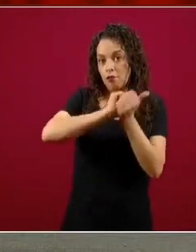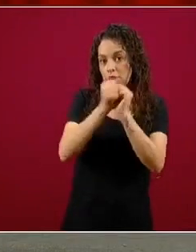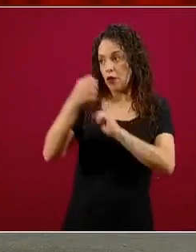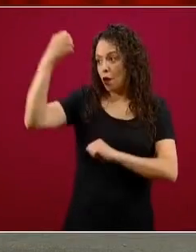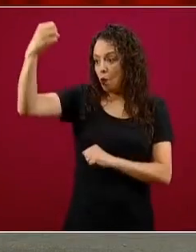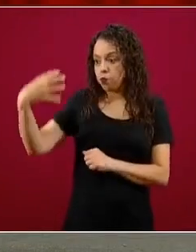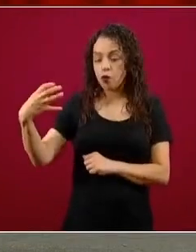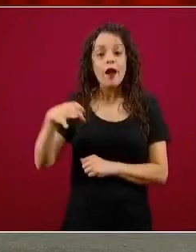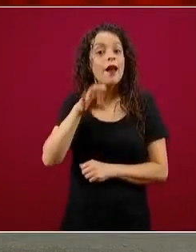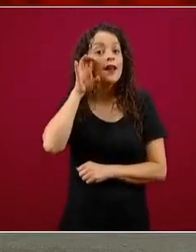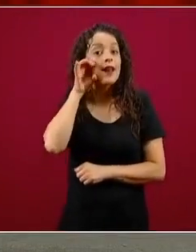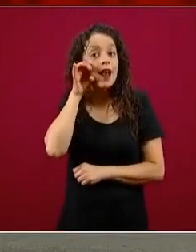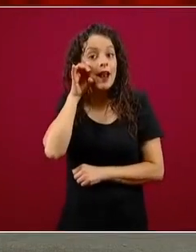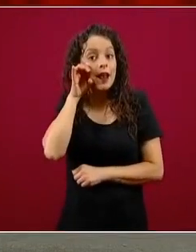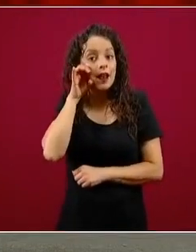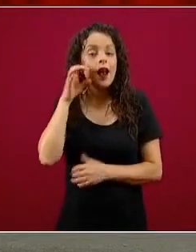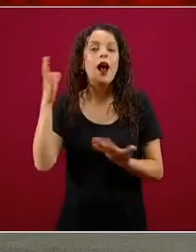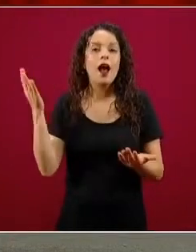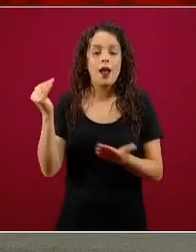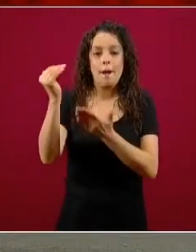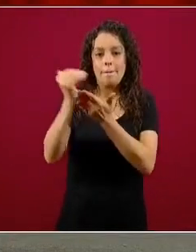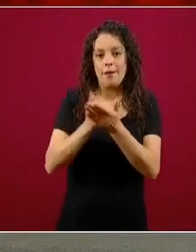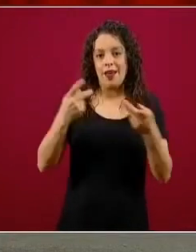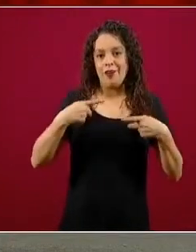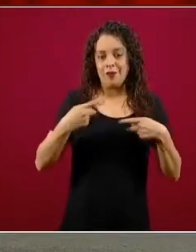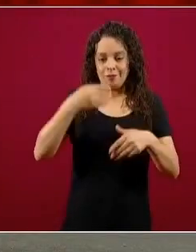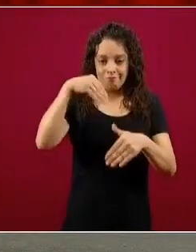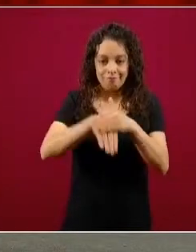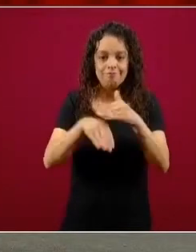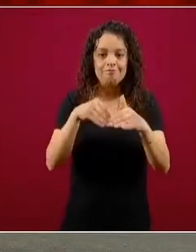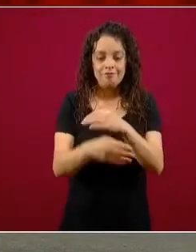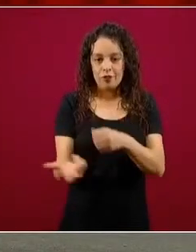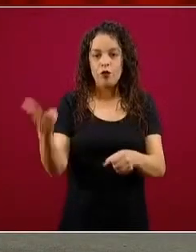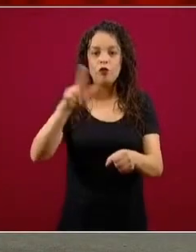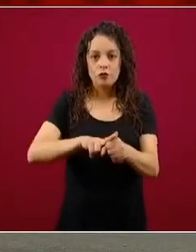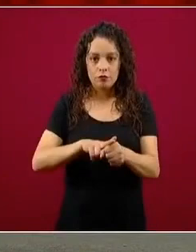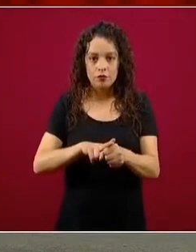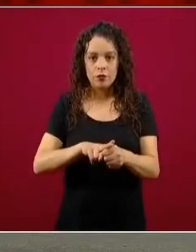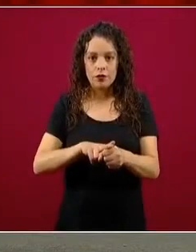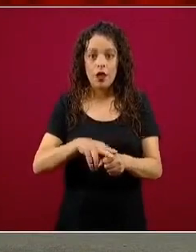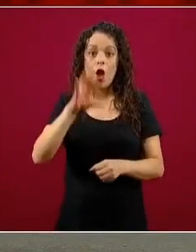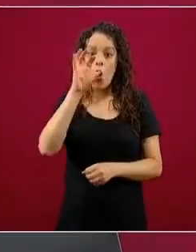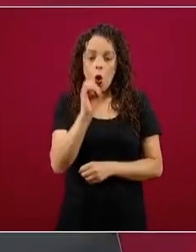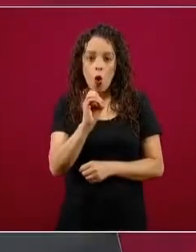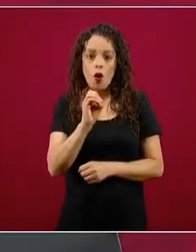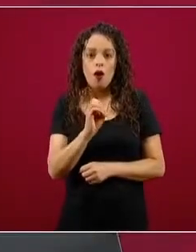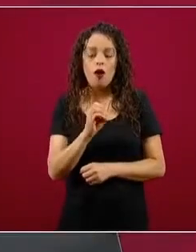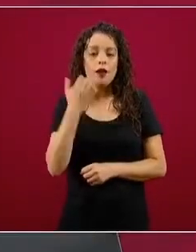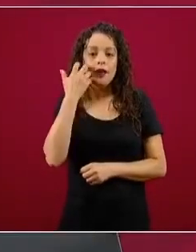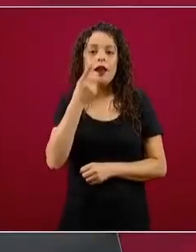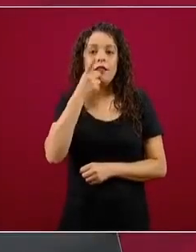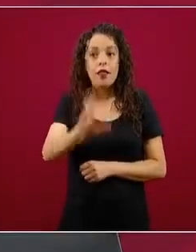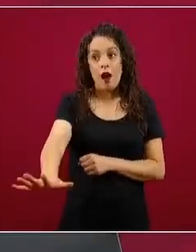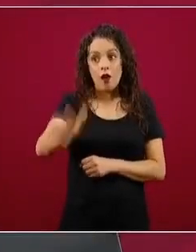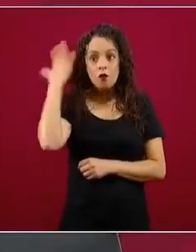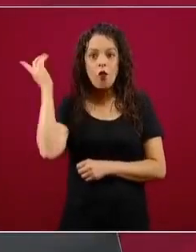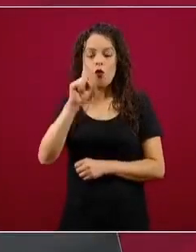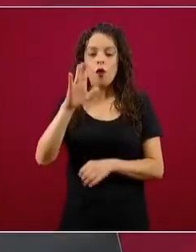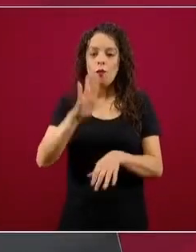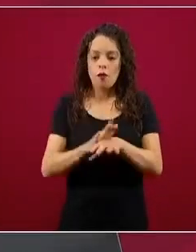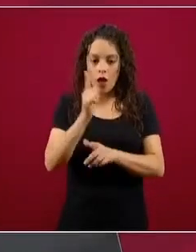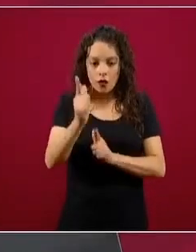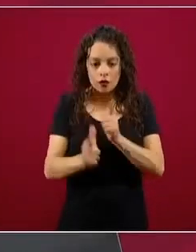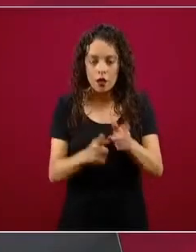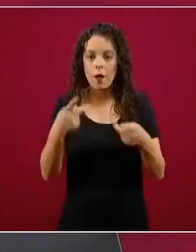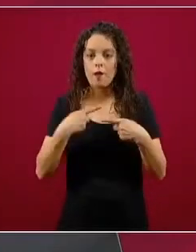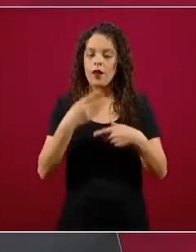que ya se está hospitalizando menos gente o al menos a menor velocidad, día con día hay menos personas que se están